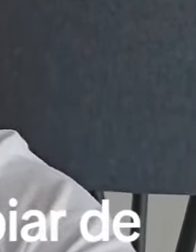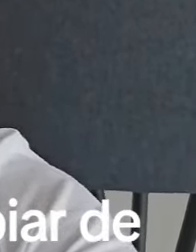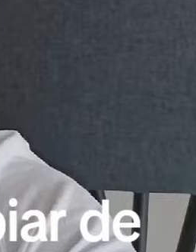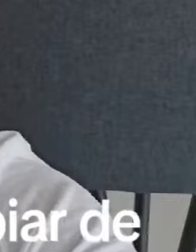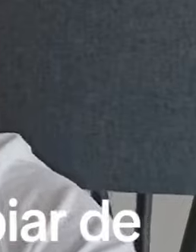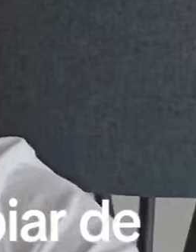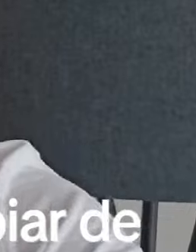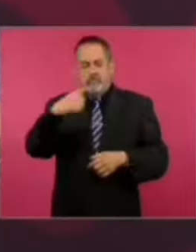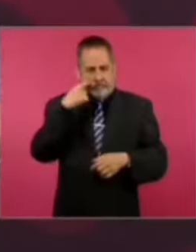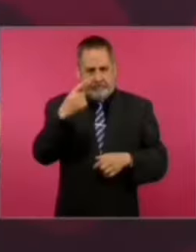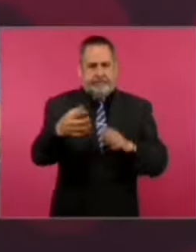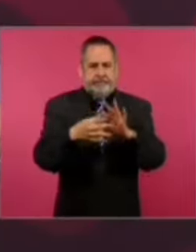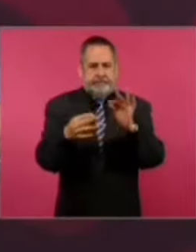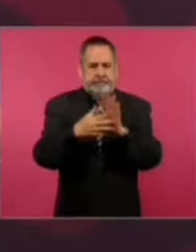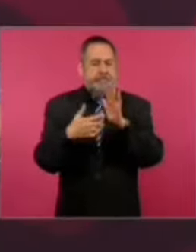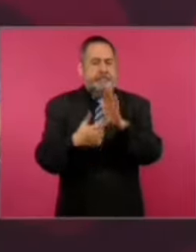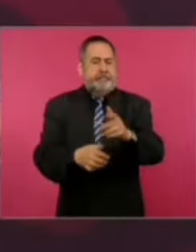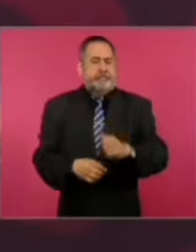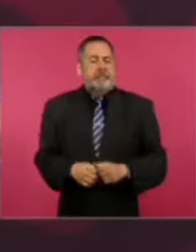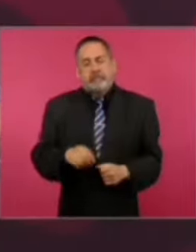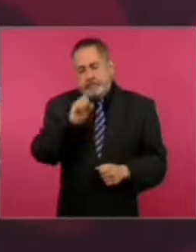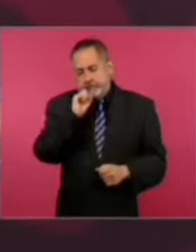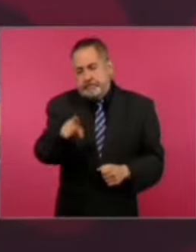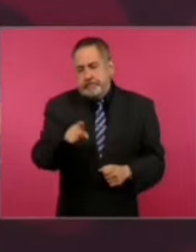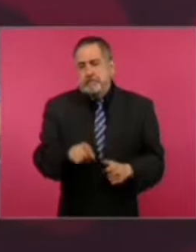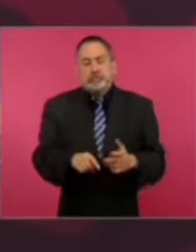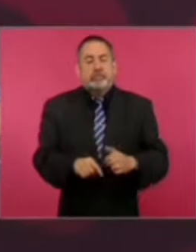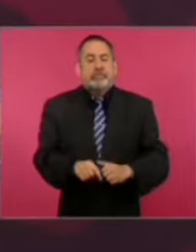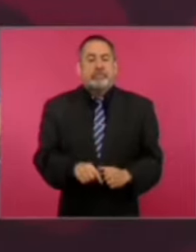al extremo de la violencia. También